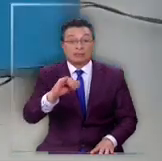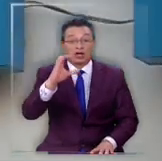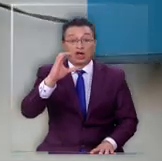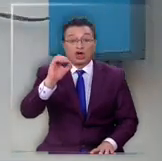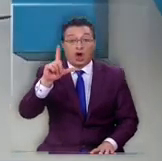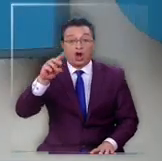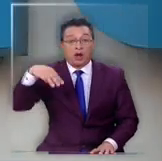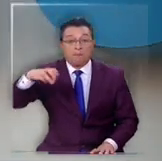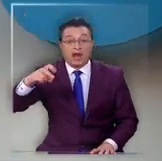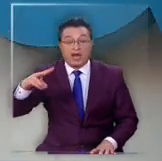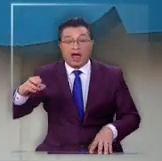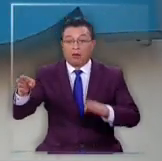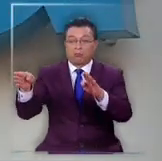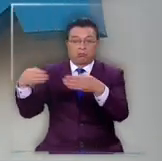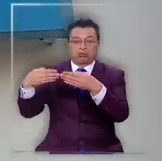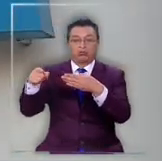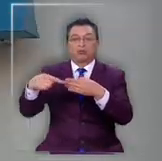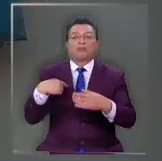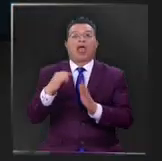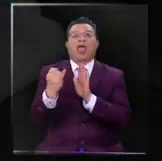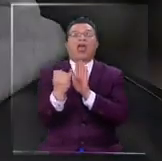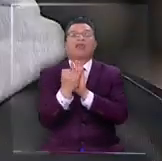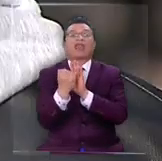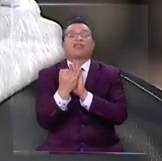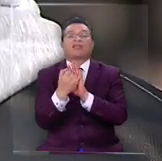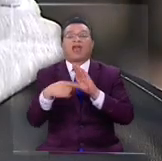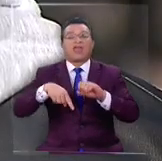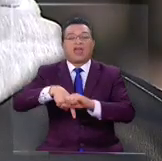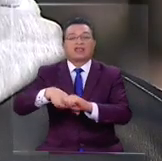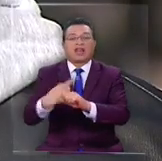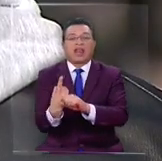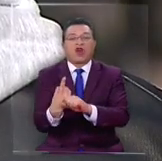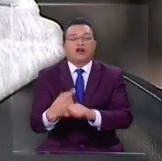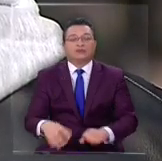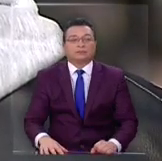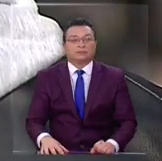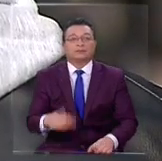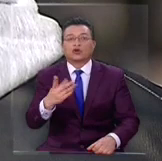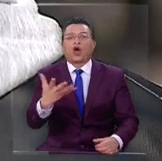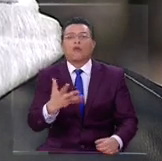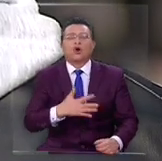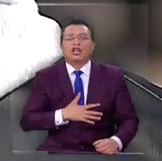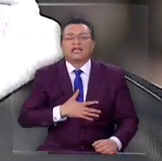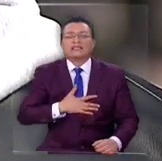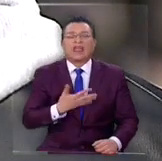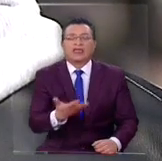cerró la puerta y la razón, su identidad de género. ¿Cómo te sentiste?